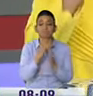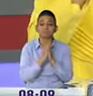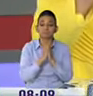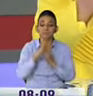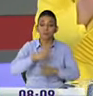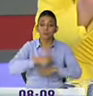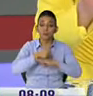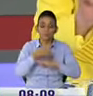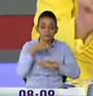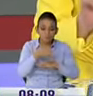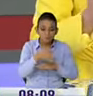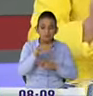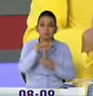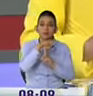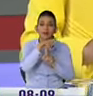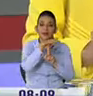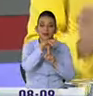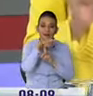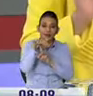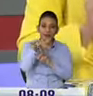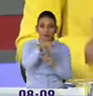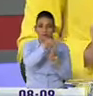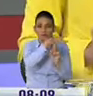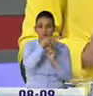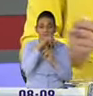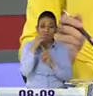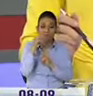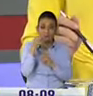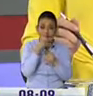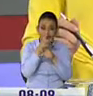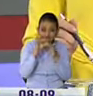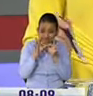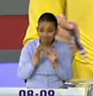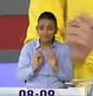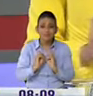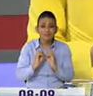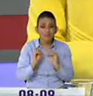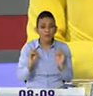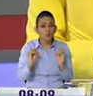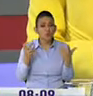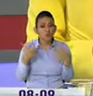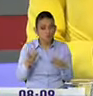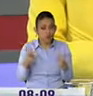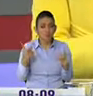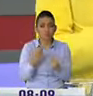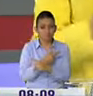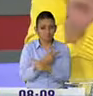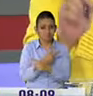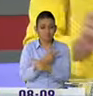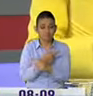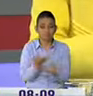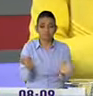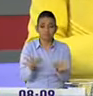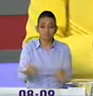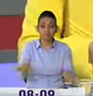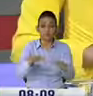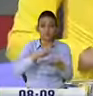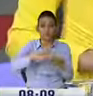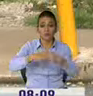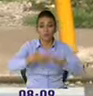se intervenga en un parque, pues aducen que el descuido lo ha convertido en un foco de inseguridad para toda la